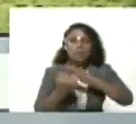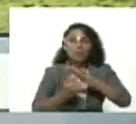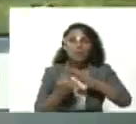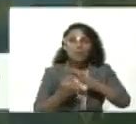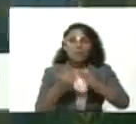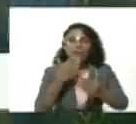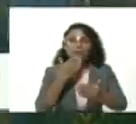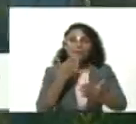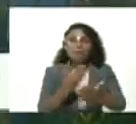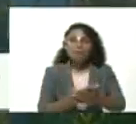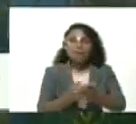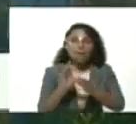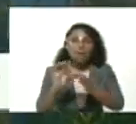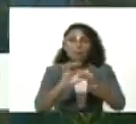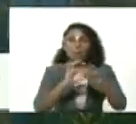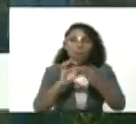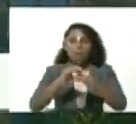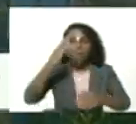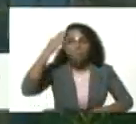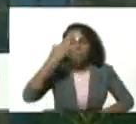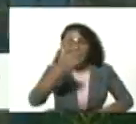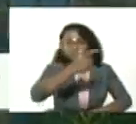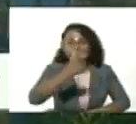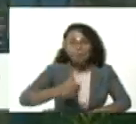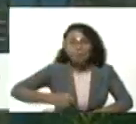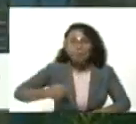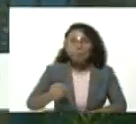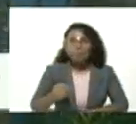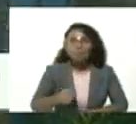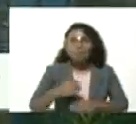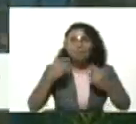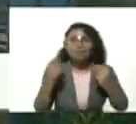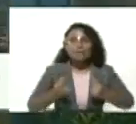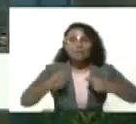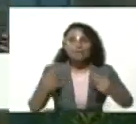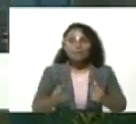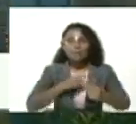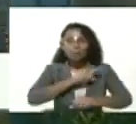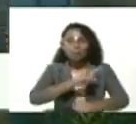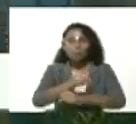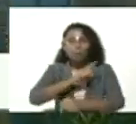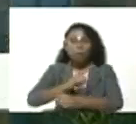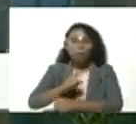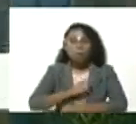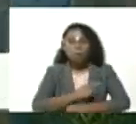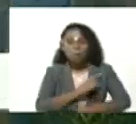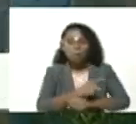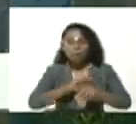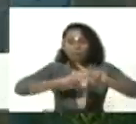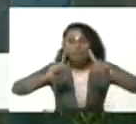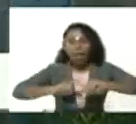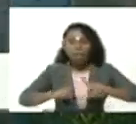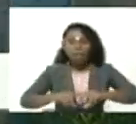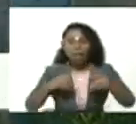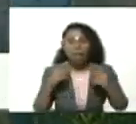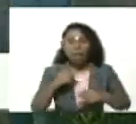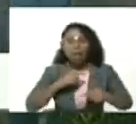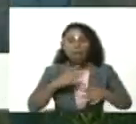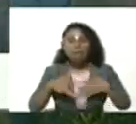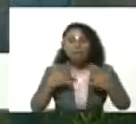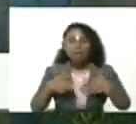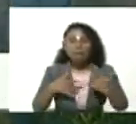y gracias a la Unión Cívica Militar, quien está activa cumpliendo con las diferentes actividades. Sin